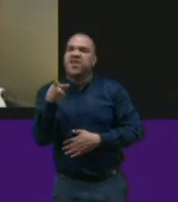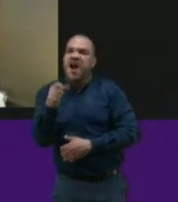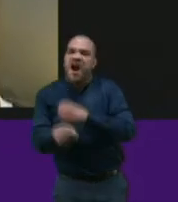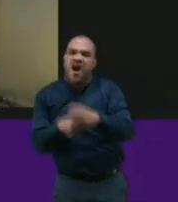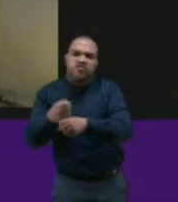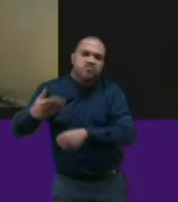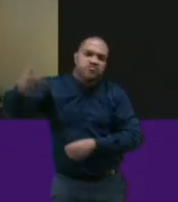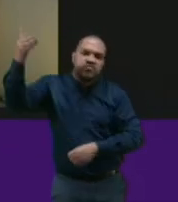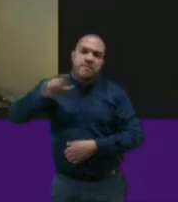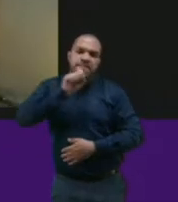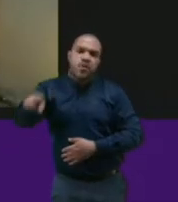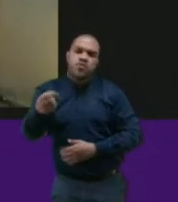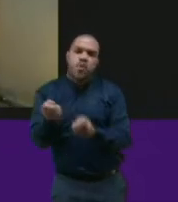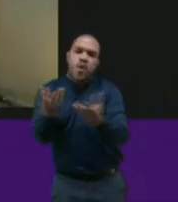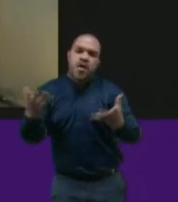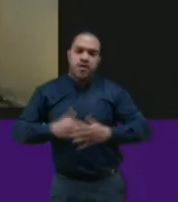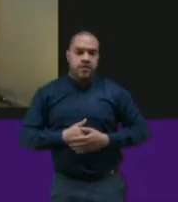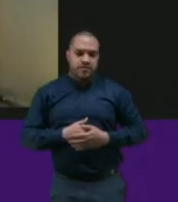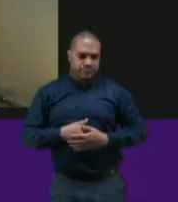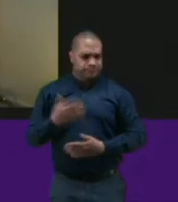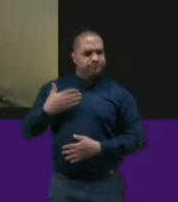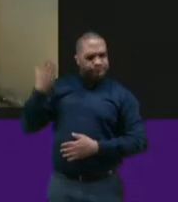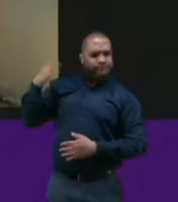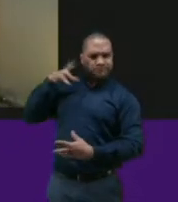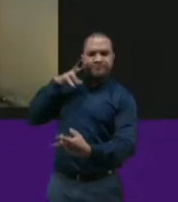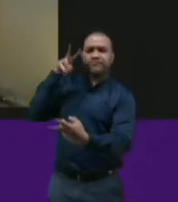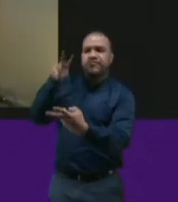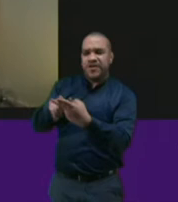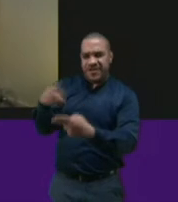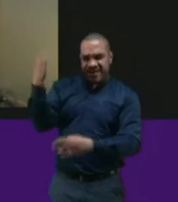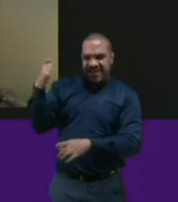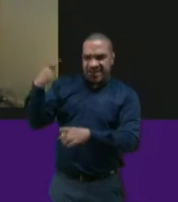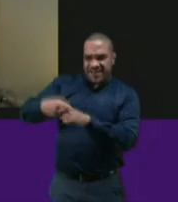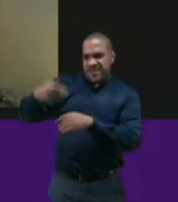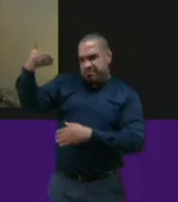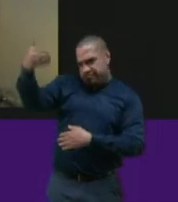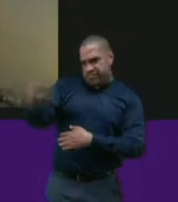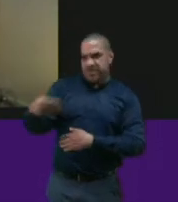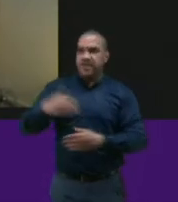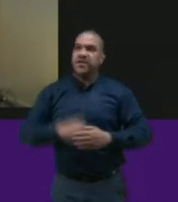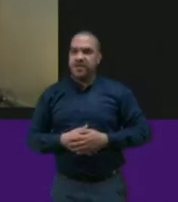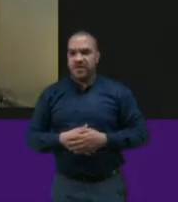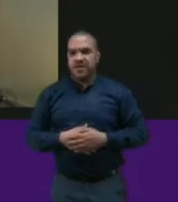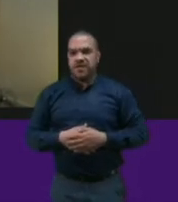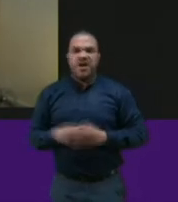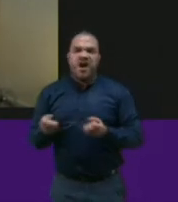Hila? Yo te conocí muy chiquita. ¿Cuántos años tienes? Sí.